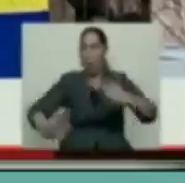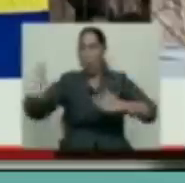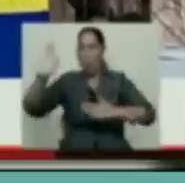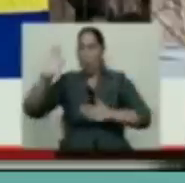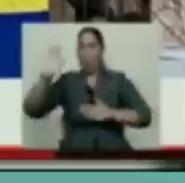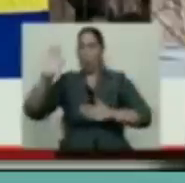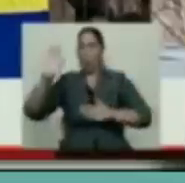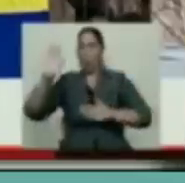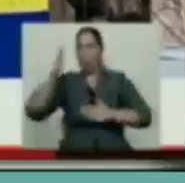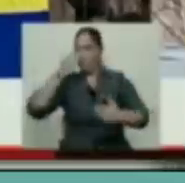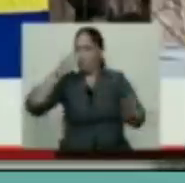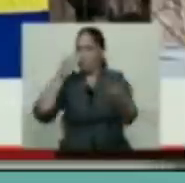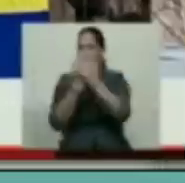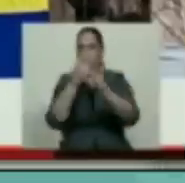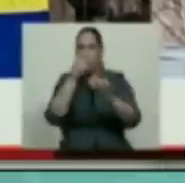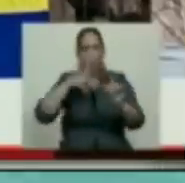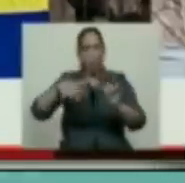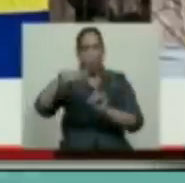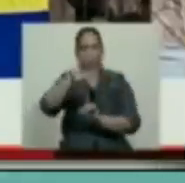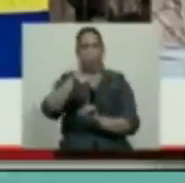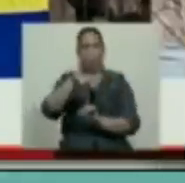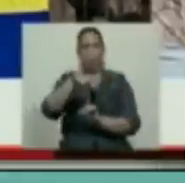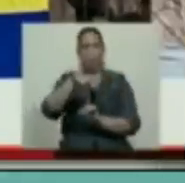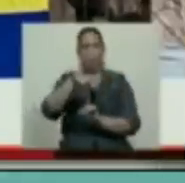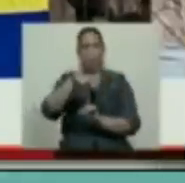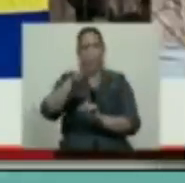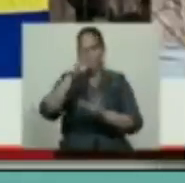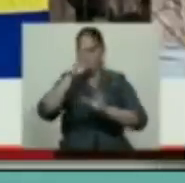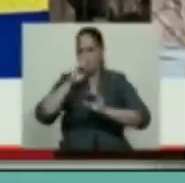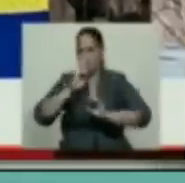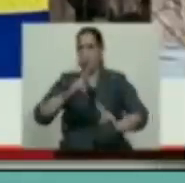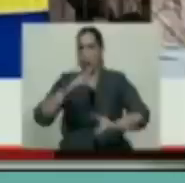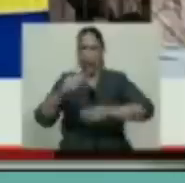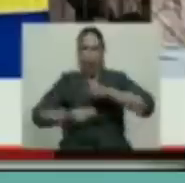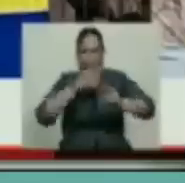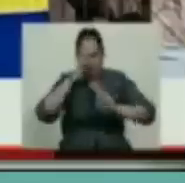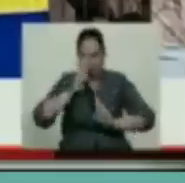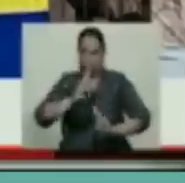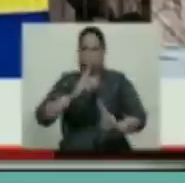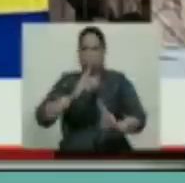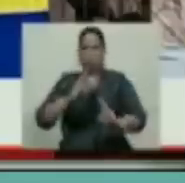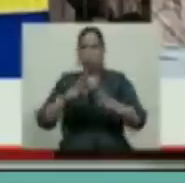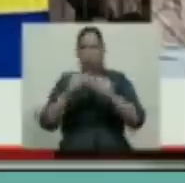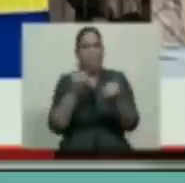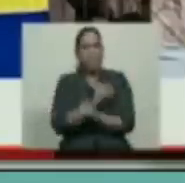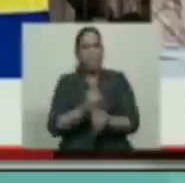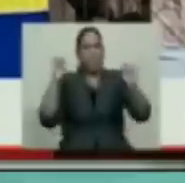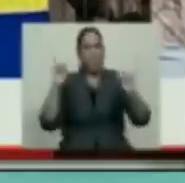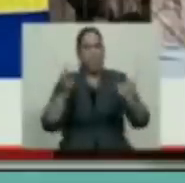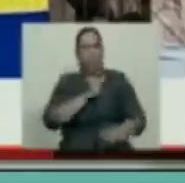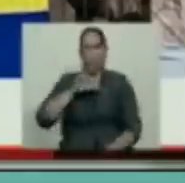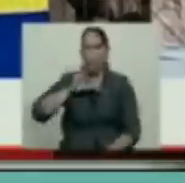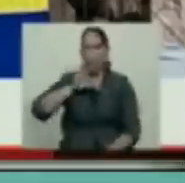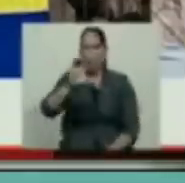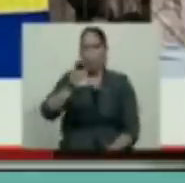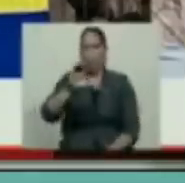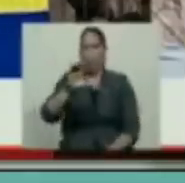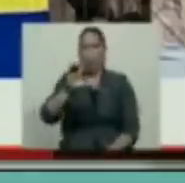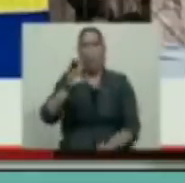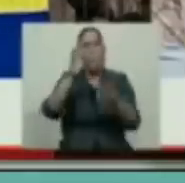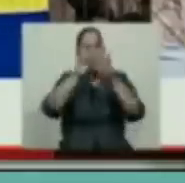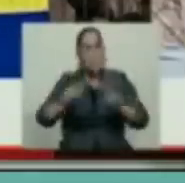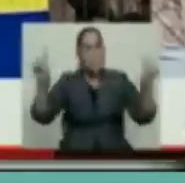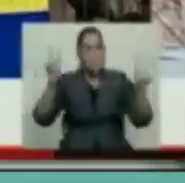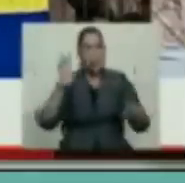la situación en Venezuela. Tiene contacto directo con todos los dirigentes y contacto, te diría, diario con todos los dirigentes, sobre todo con